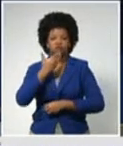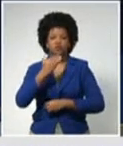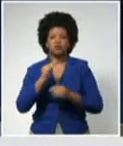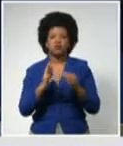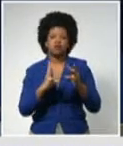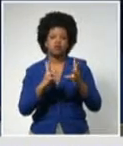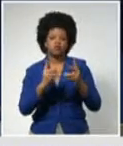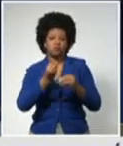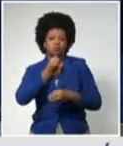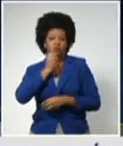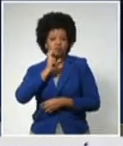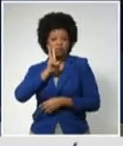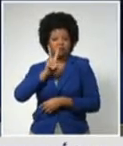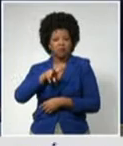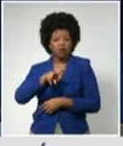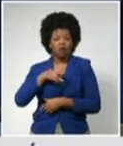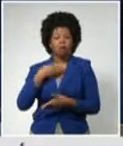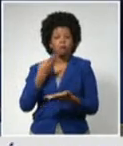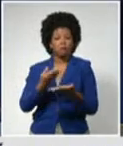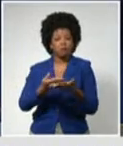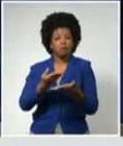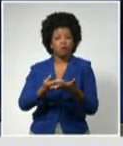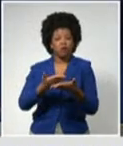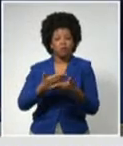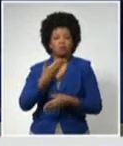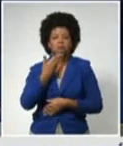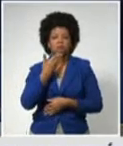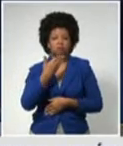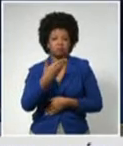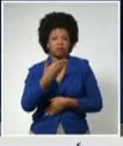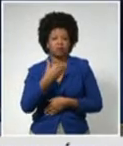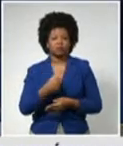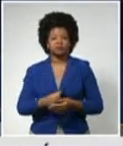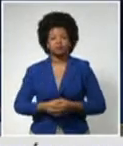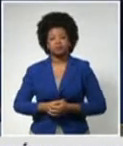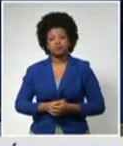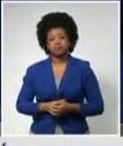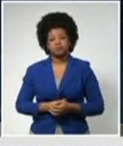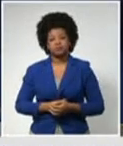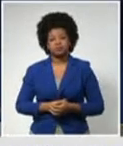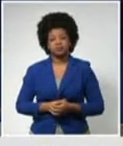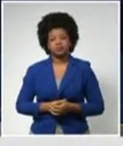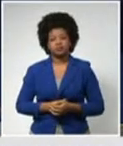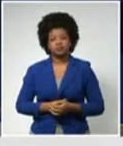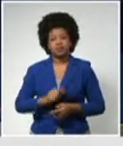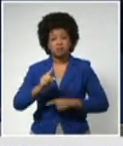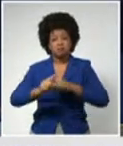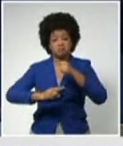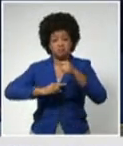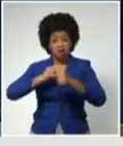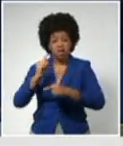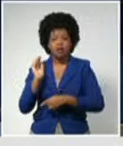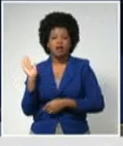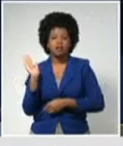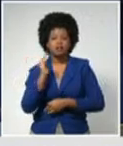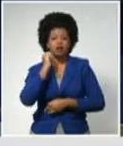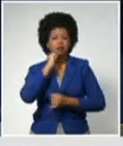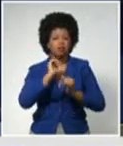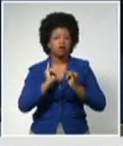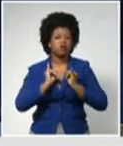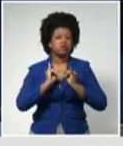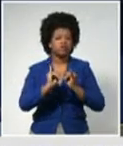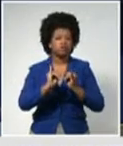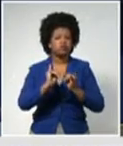ver algún pronóstico favorable. Que mañana vamos a traer las curvas además para poderlos